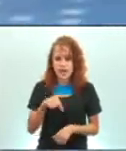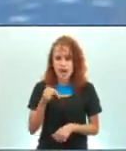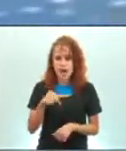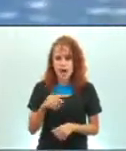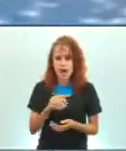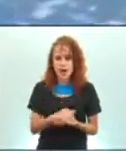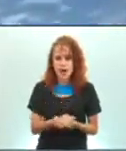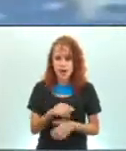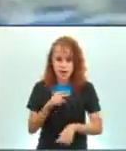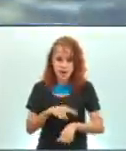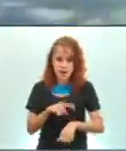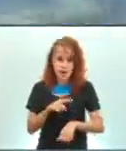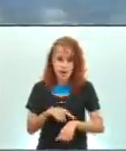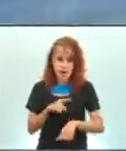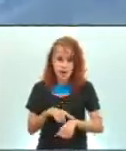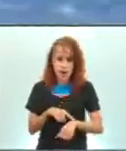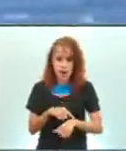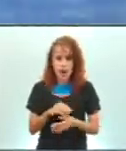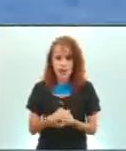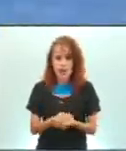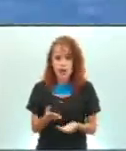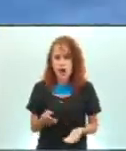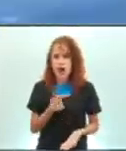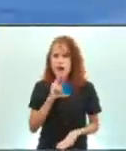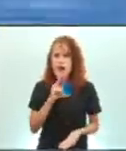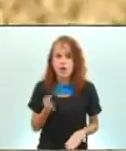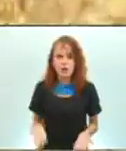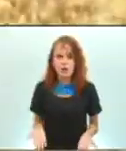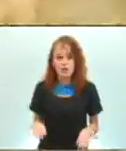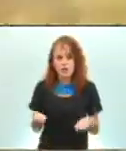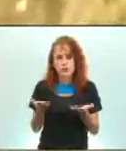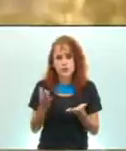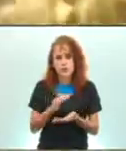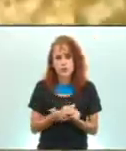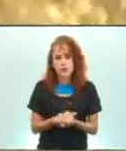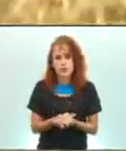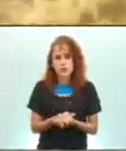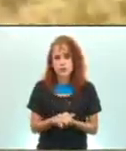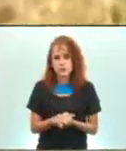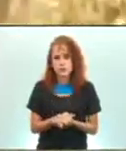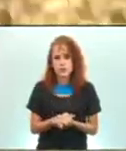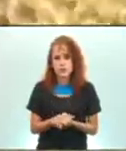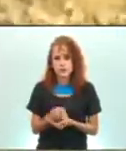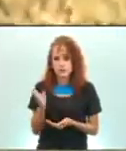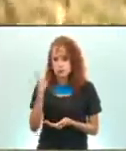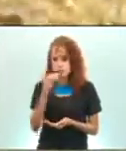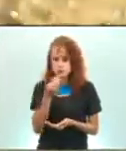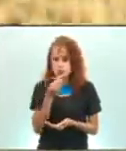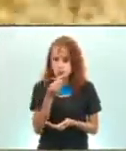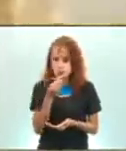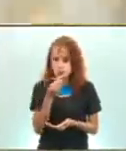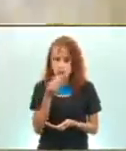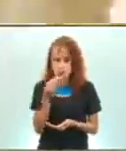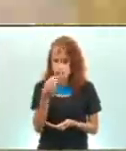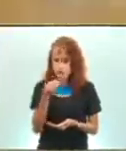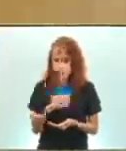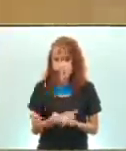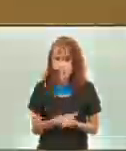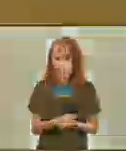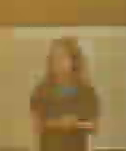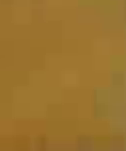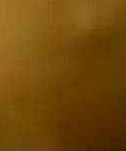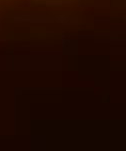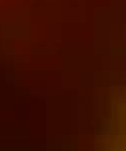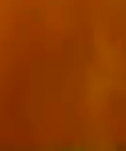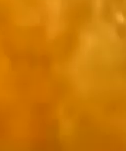En la actualidad, en los horarios en que la línea de marea sube, disminuyen notablemente las posibilidades de alimentación de estas